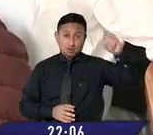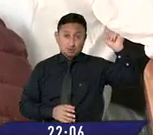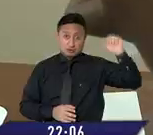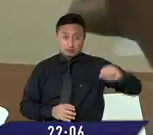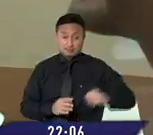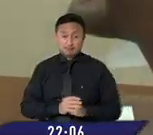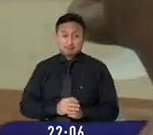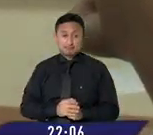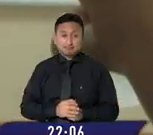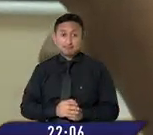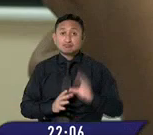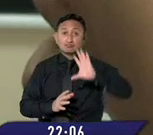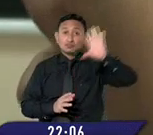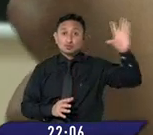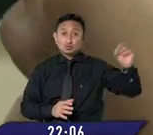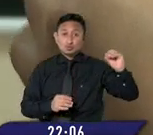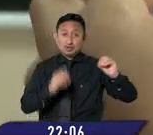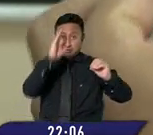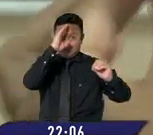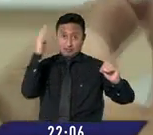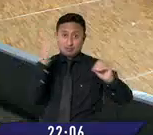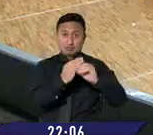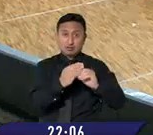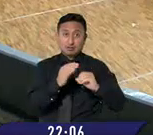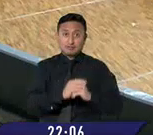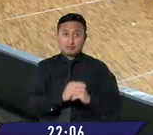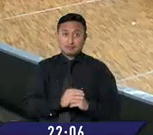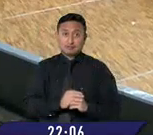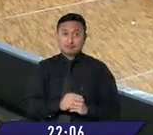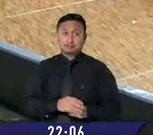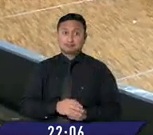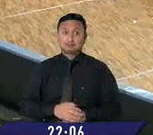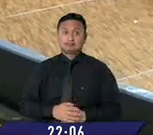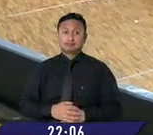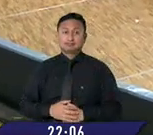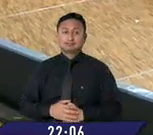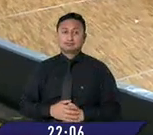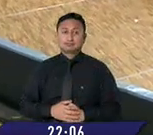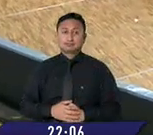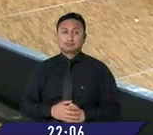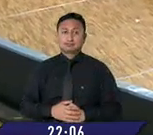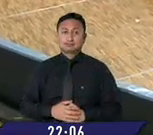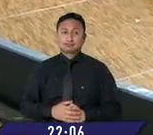que constituyen la población objetivo a vacunar a partir de los 5 años. Informó Marín Jaramillo.